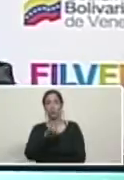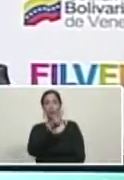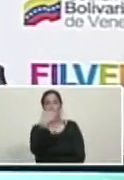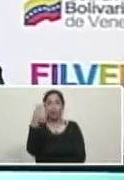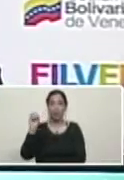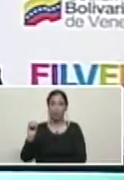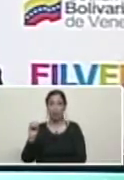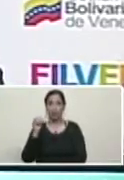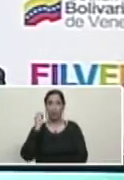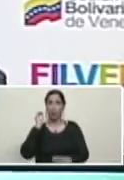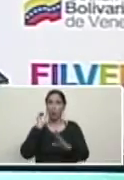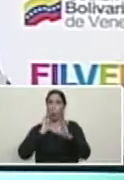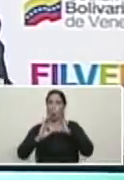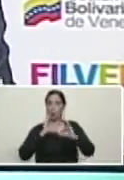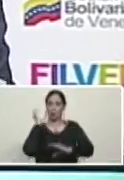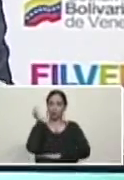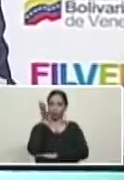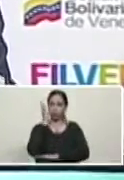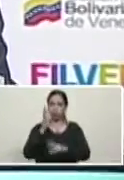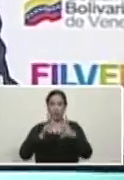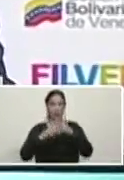230 conversatorios, talleres